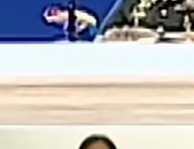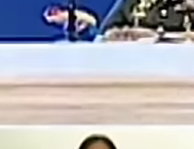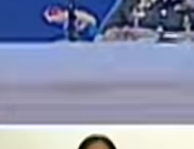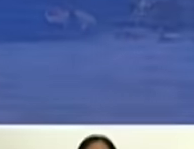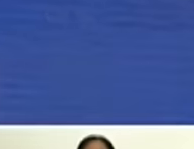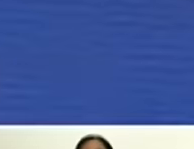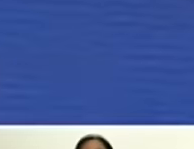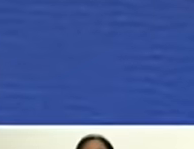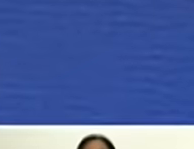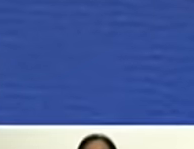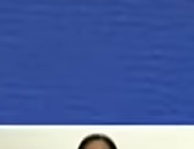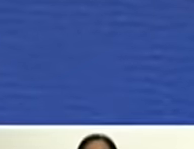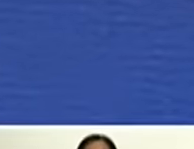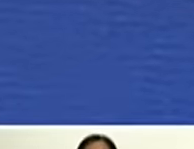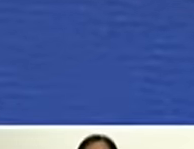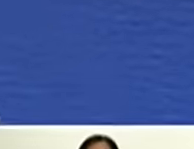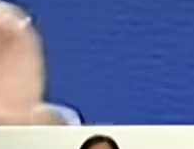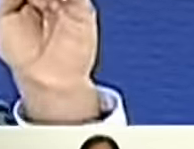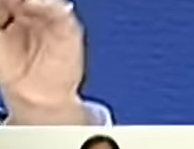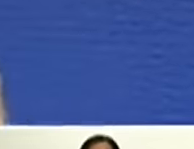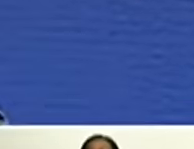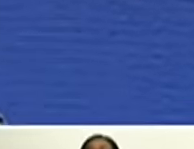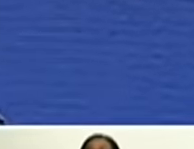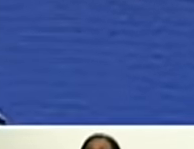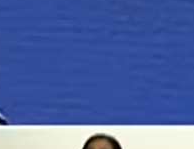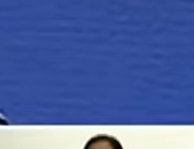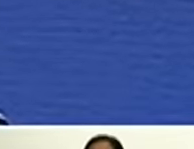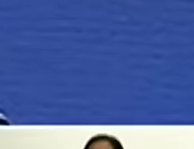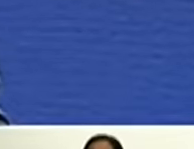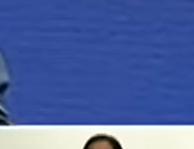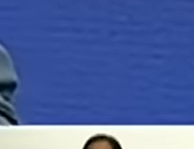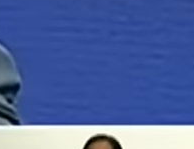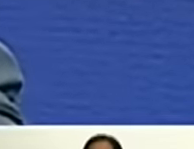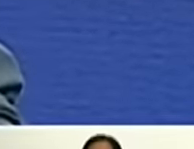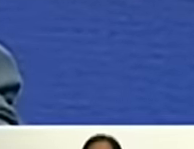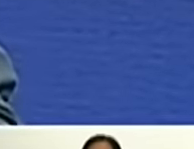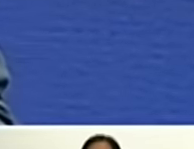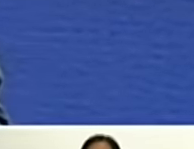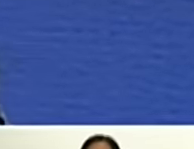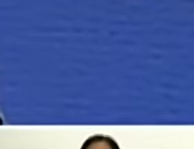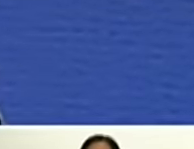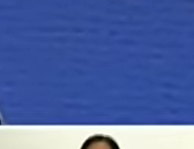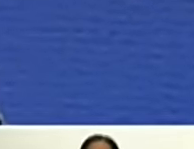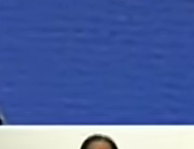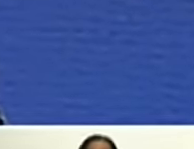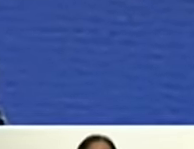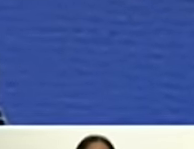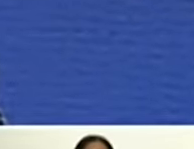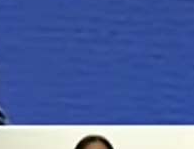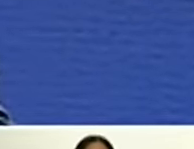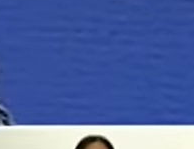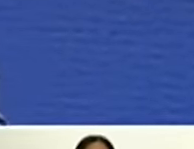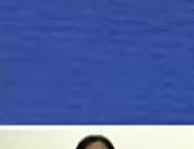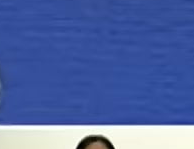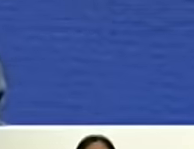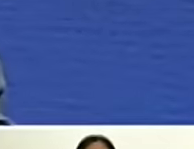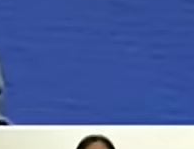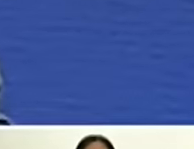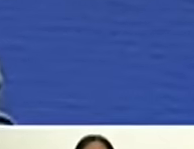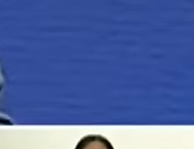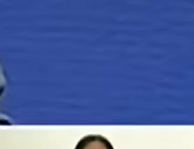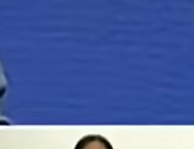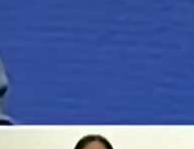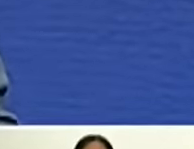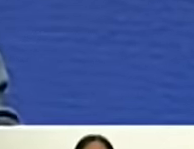lado. Y siguió la crisis entonces. En esos años de debilidad